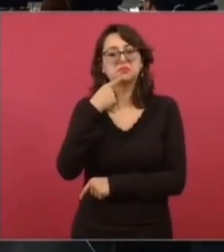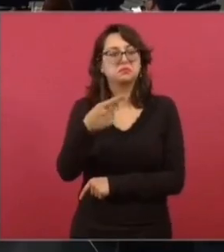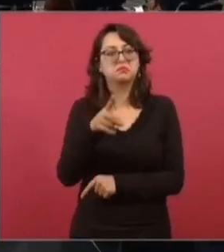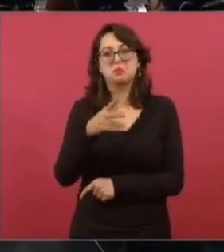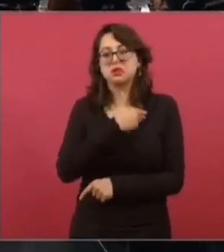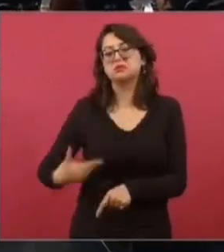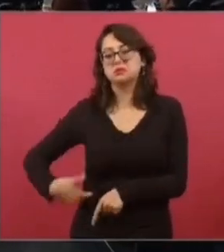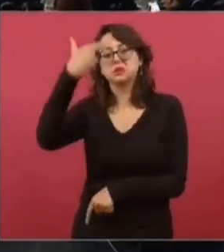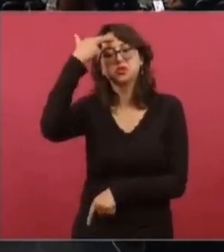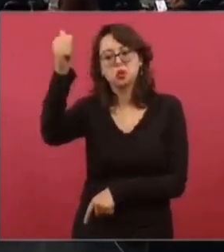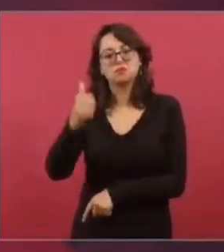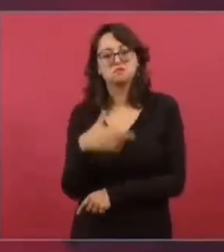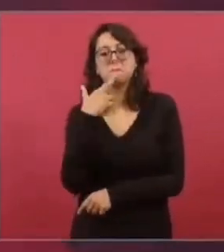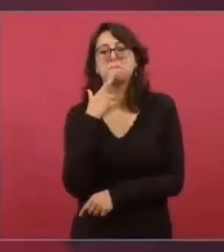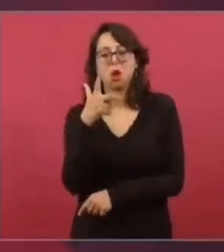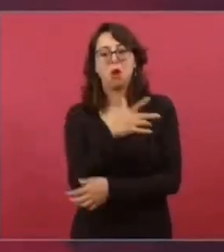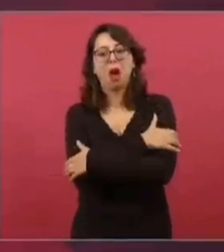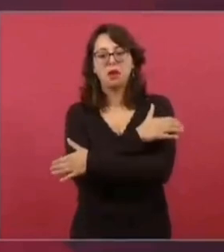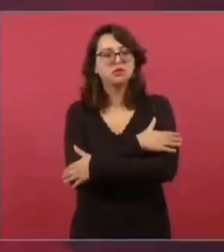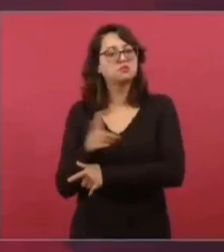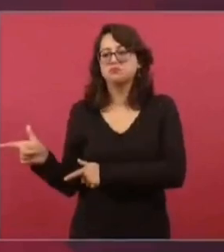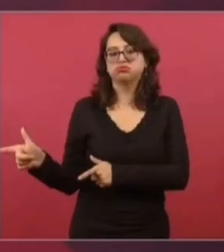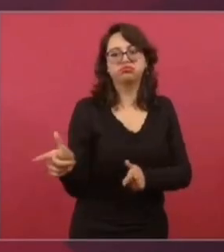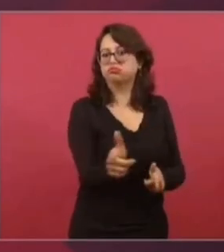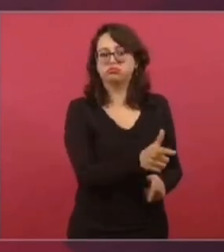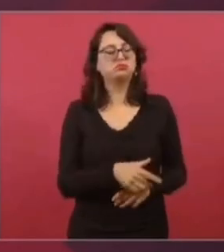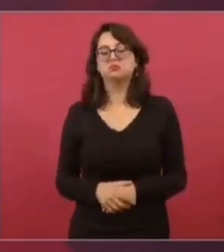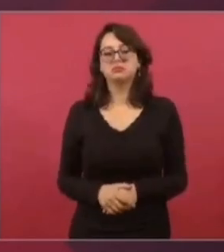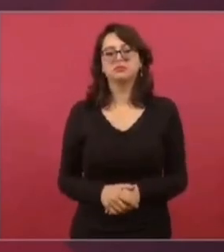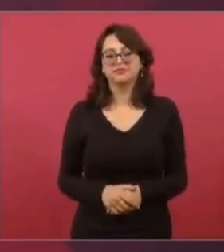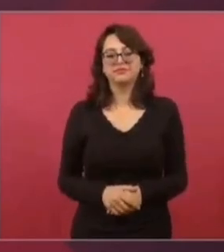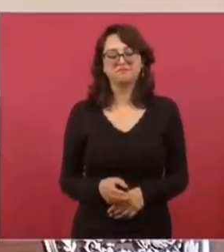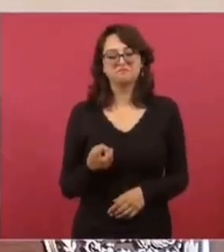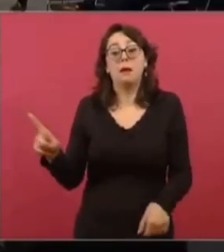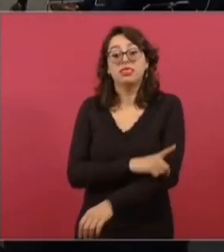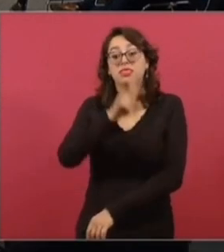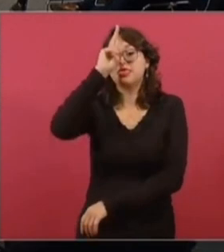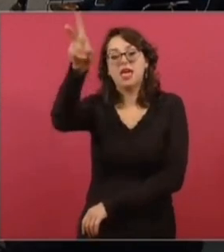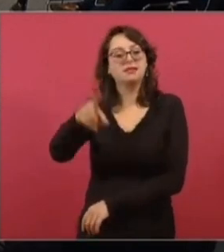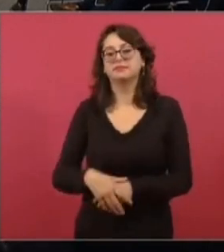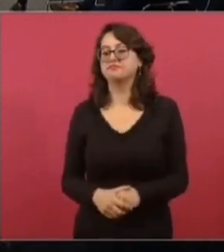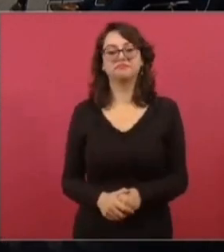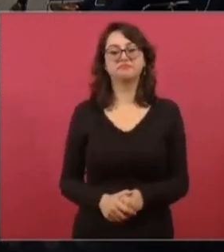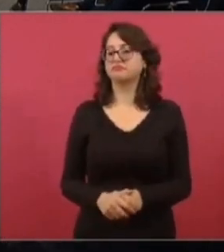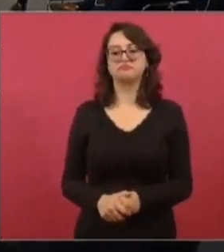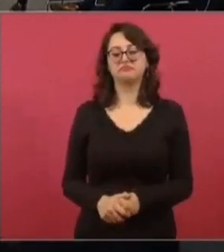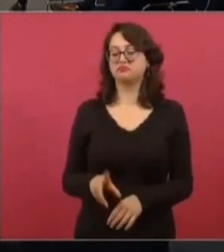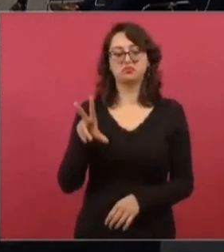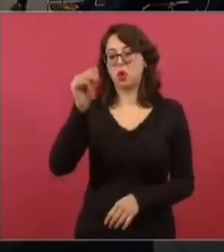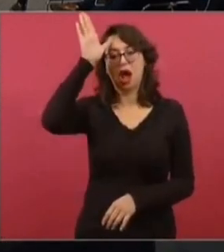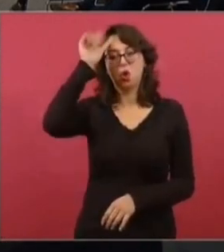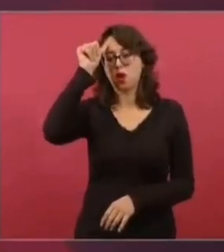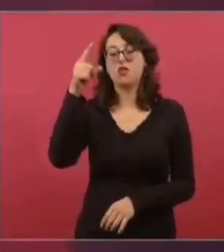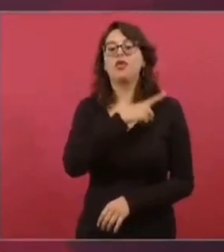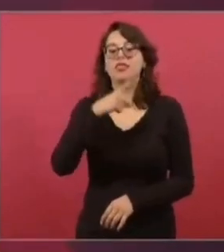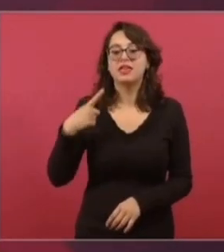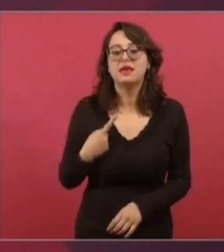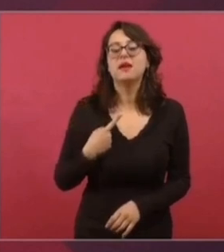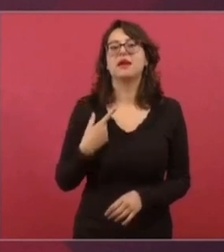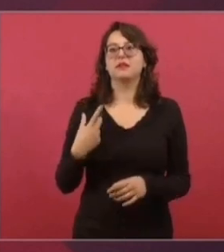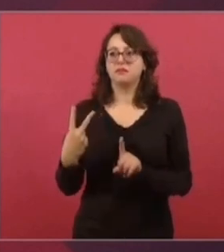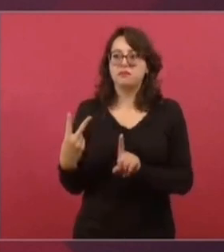Sí, pero eso tiene que ver fundamentalmente con el atender las causas. La fuerza no debe usarse, es la razón, es el